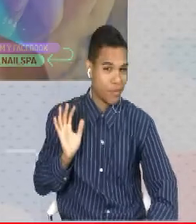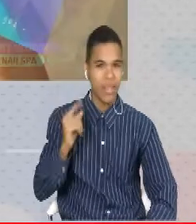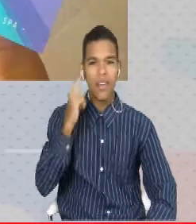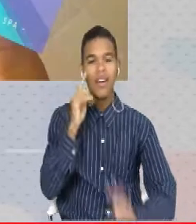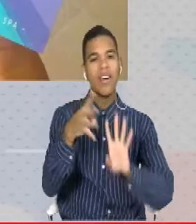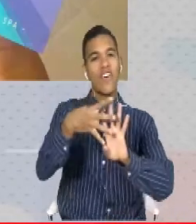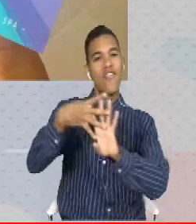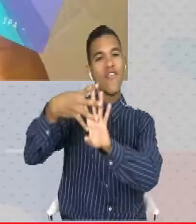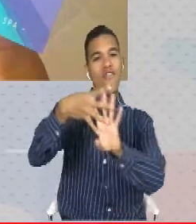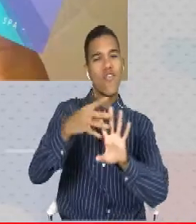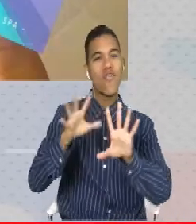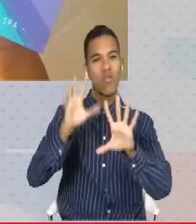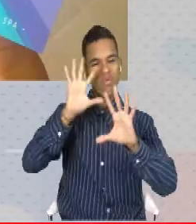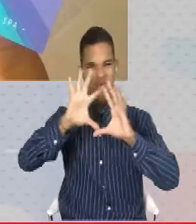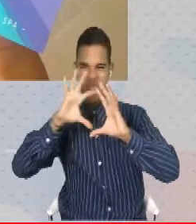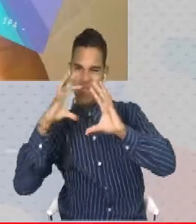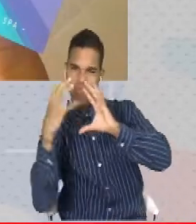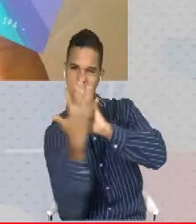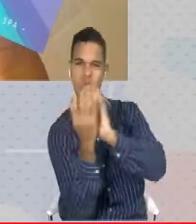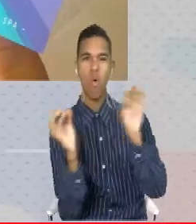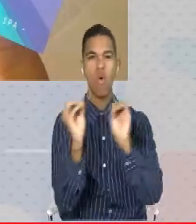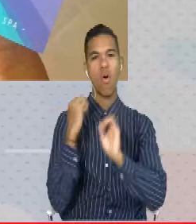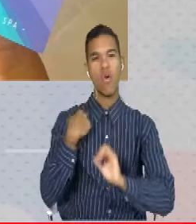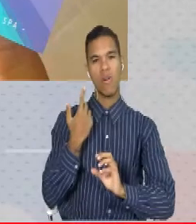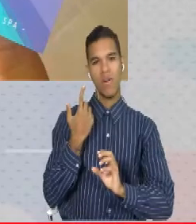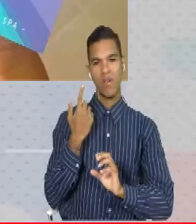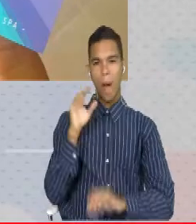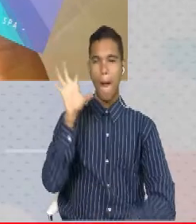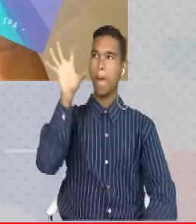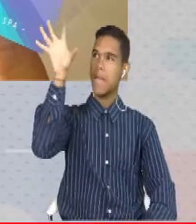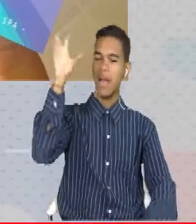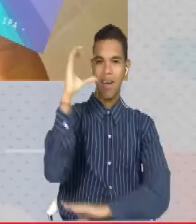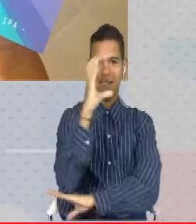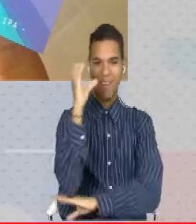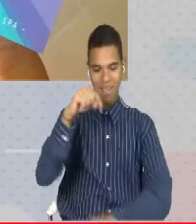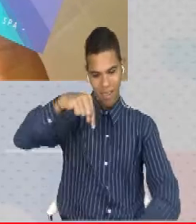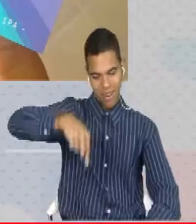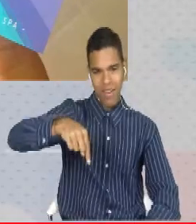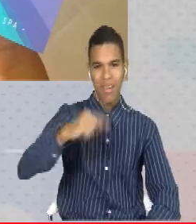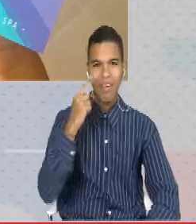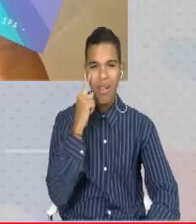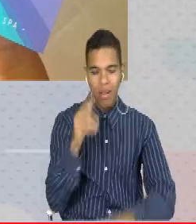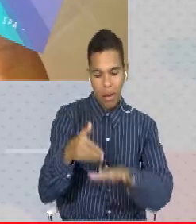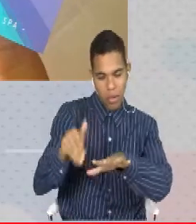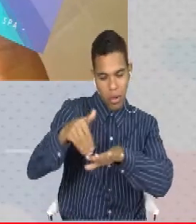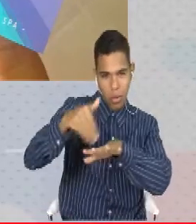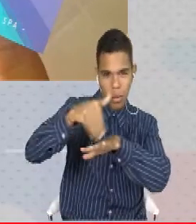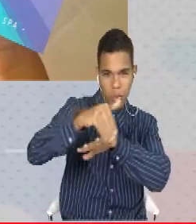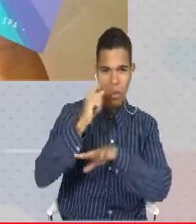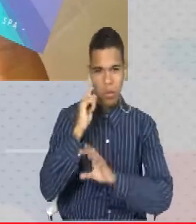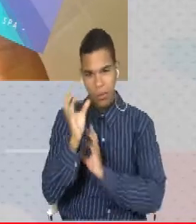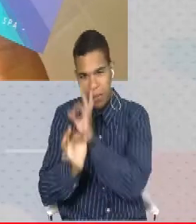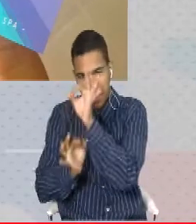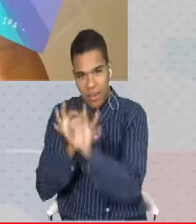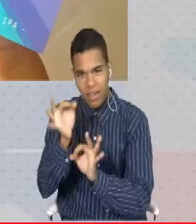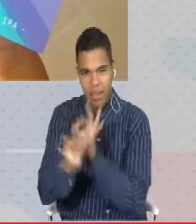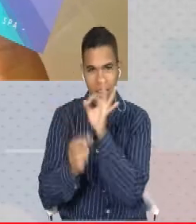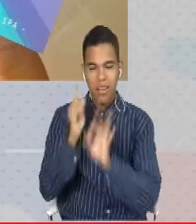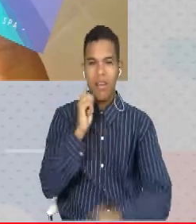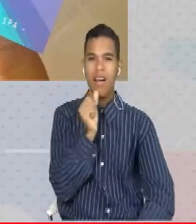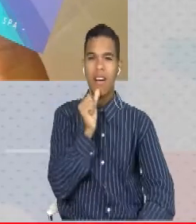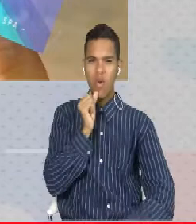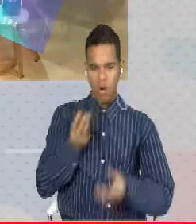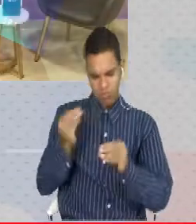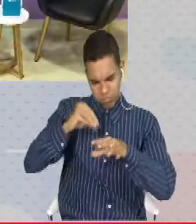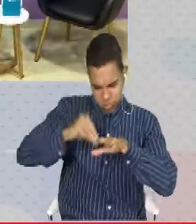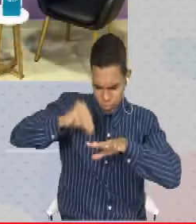de pronto en el mundo y de pronto en el país que pudiesen aportar para el verdadero cuidado, hidratación y demás de las uñas,